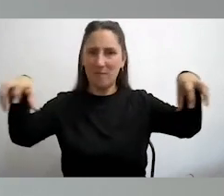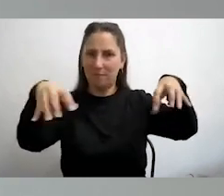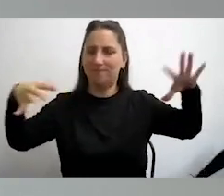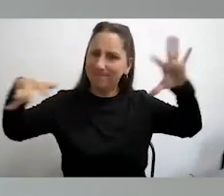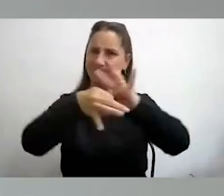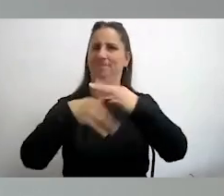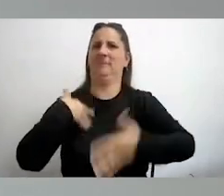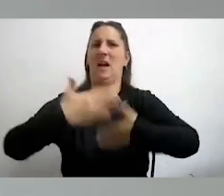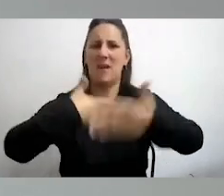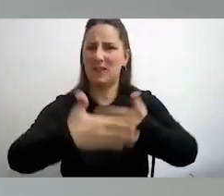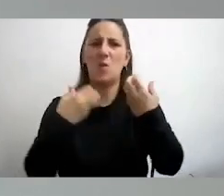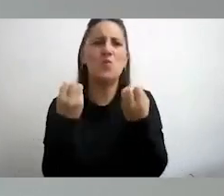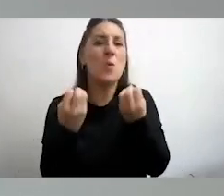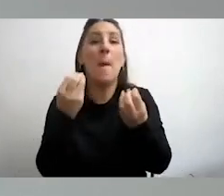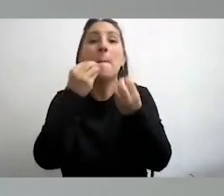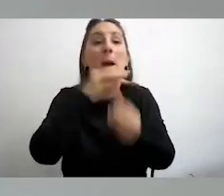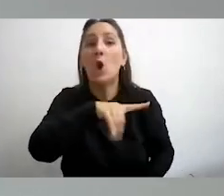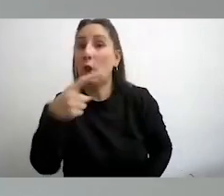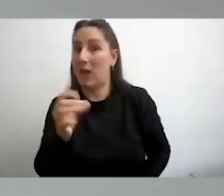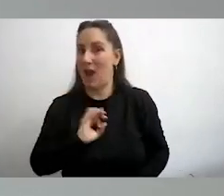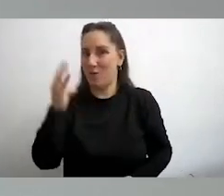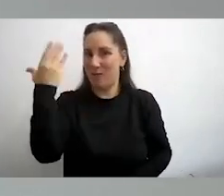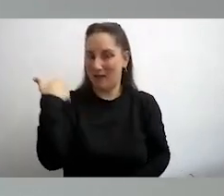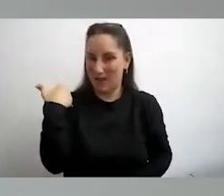aún mejorada de la del año pasado, a pesar de que también fue